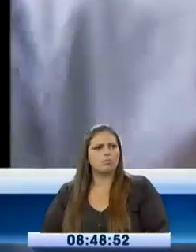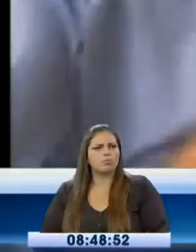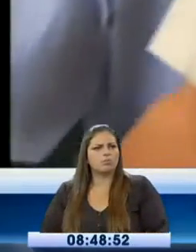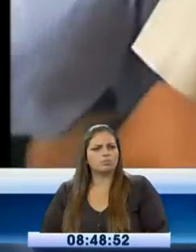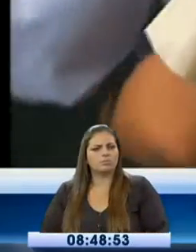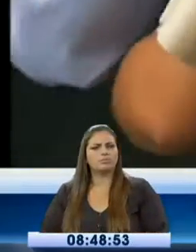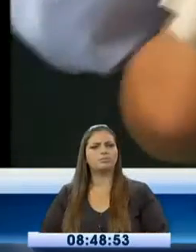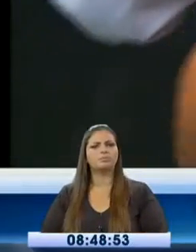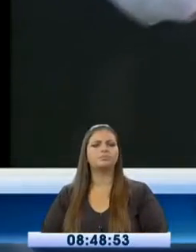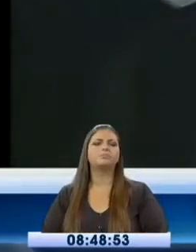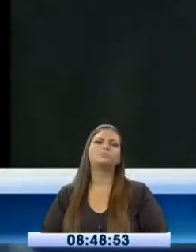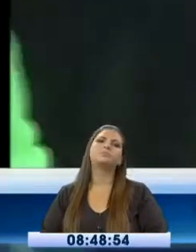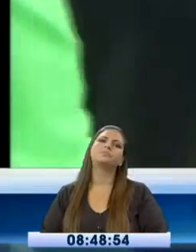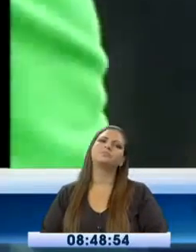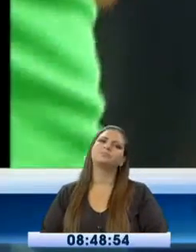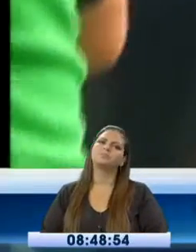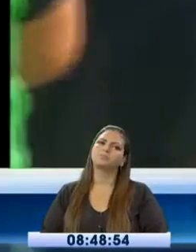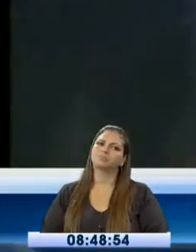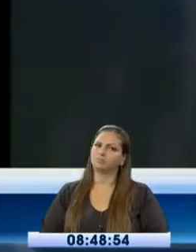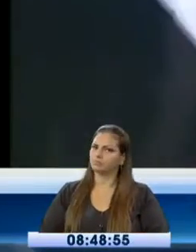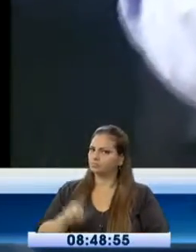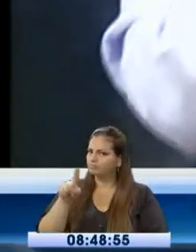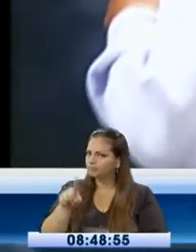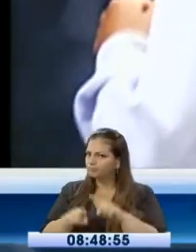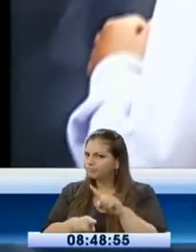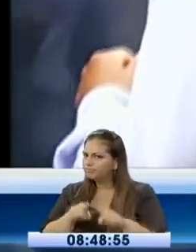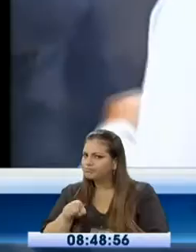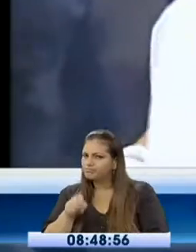exista gente de pronto, de dudosa